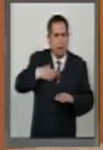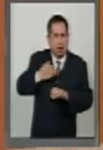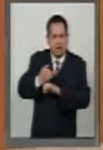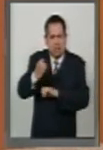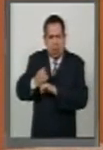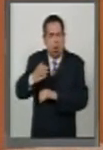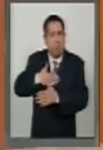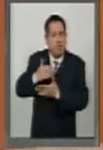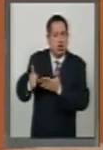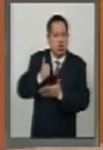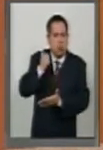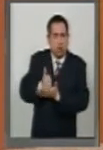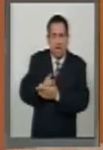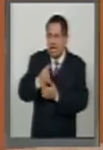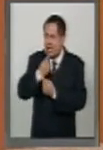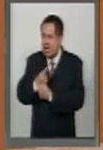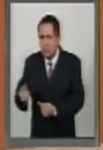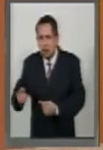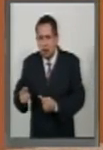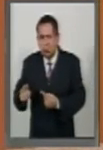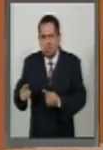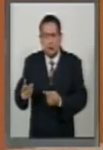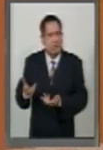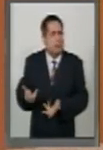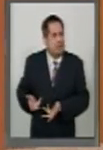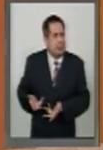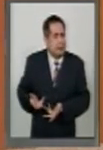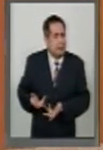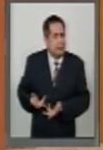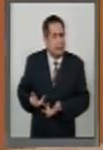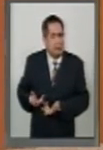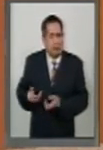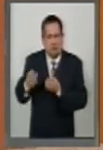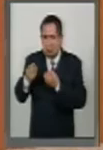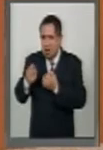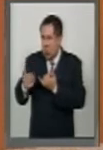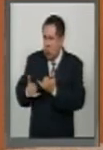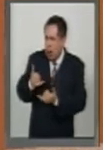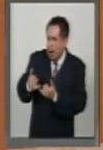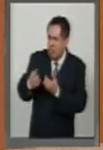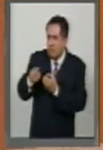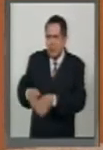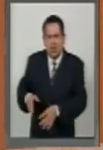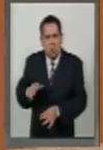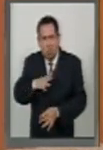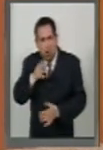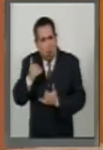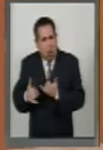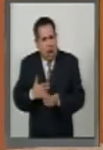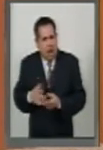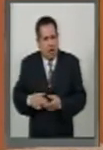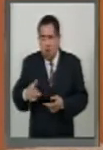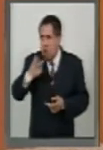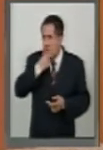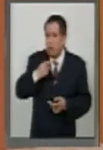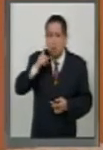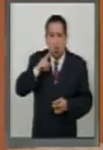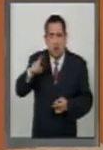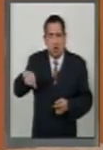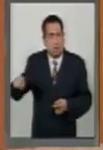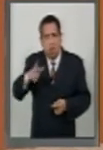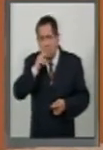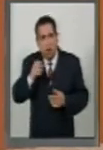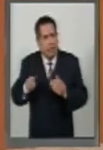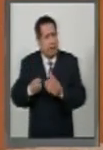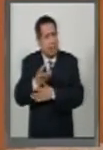ciudad, los niños no han perdido la posibilidad de jugar en los parques, los hombres y las mujeres ya no